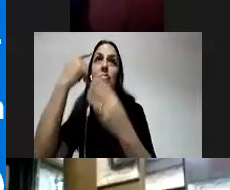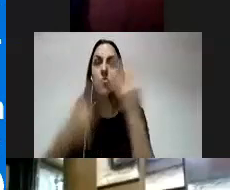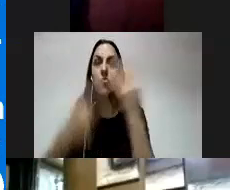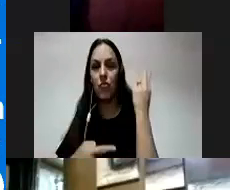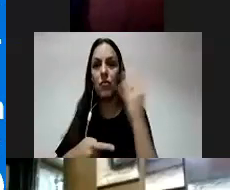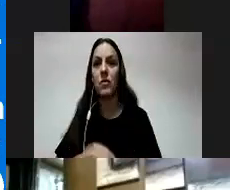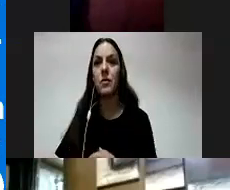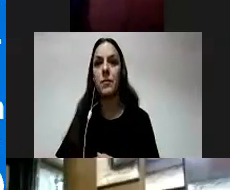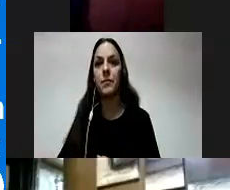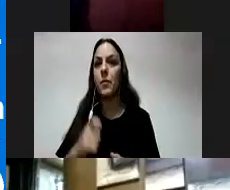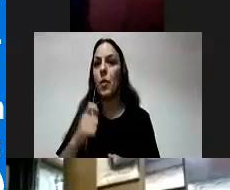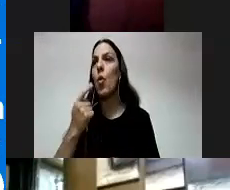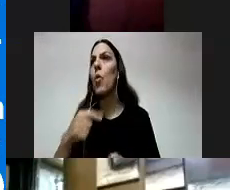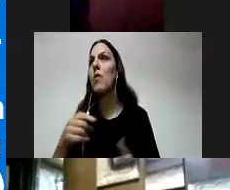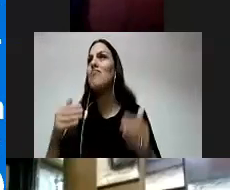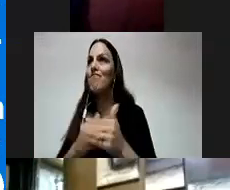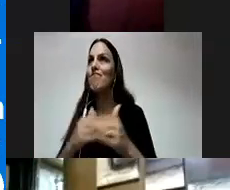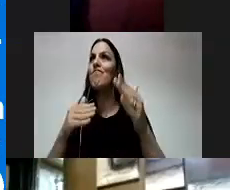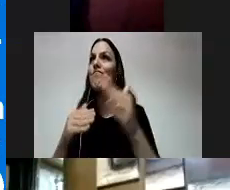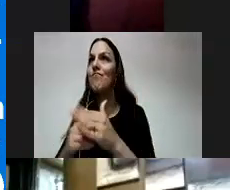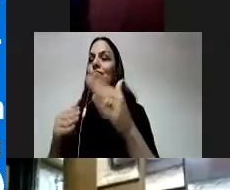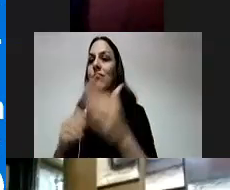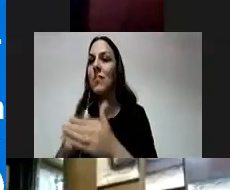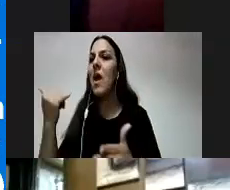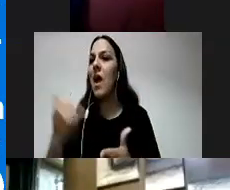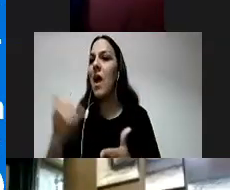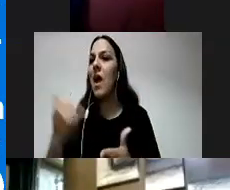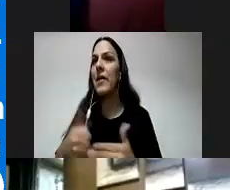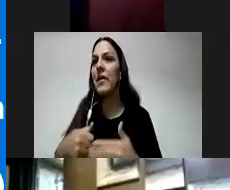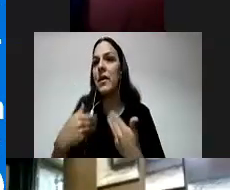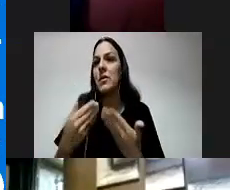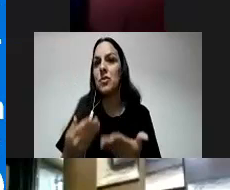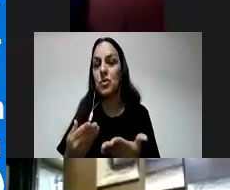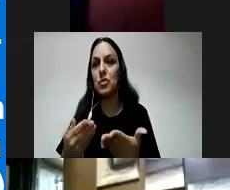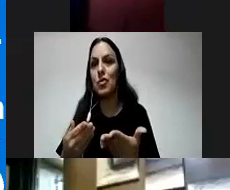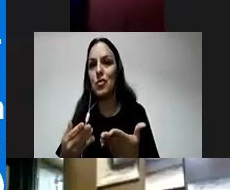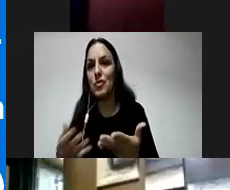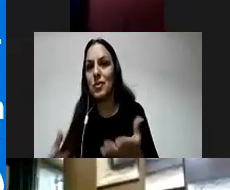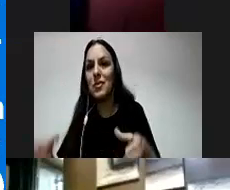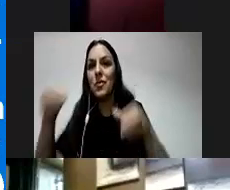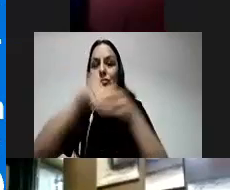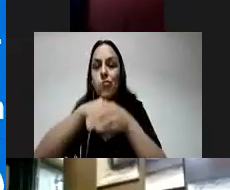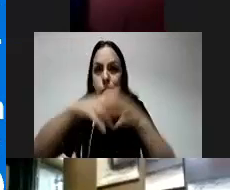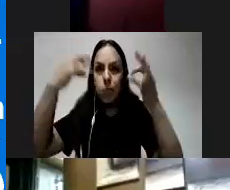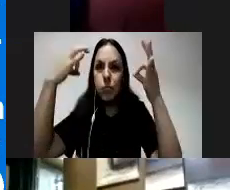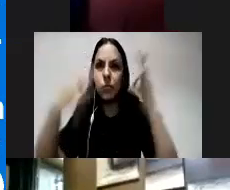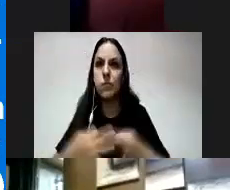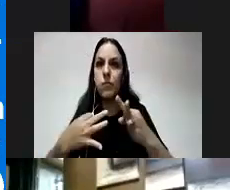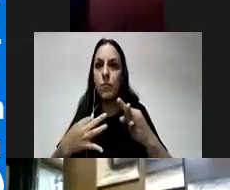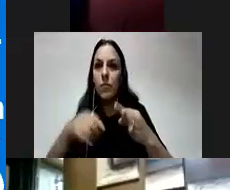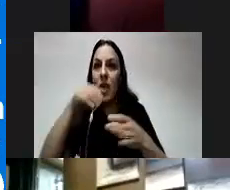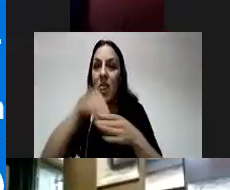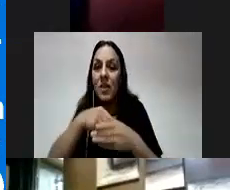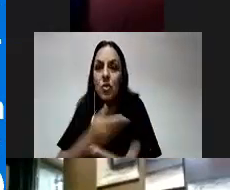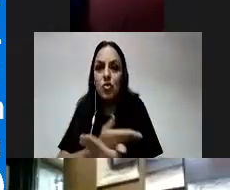con diversas barreras pueden verse impedidas de su participación plena y efectiva en la sociedad, en igualdad